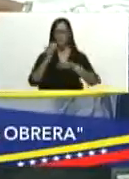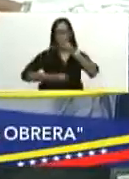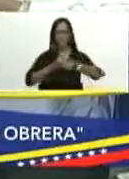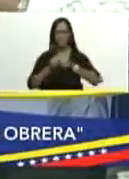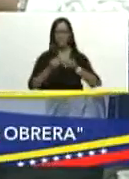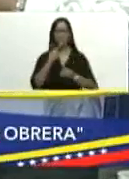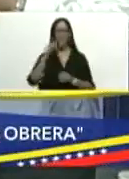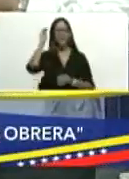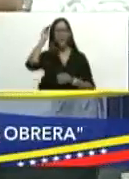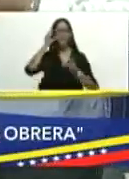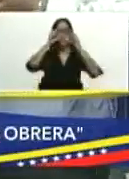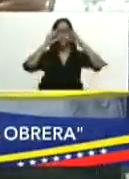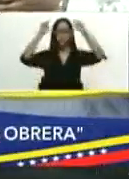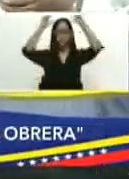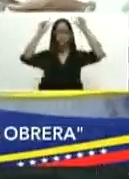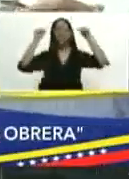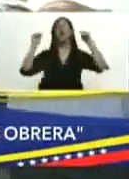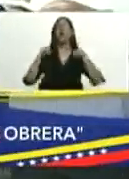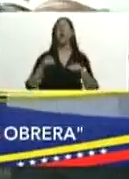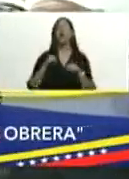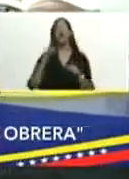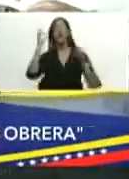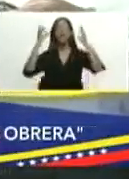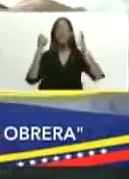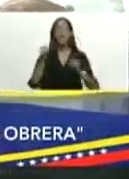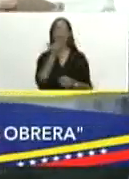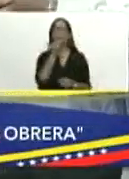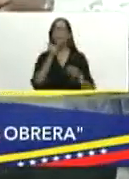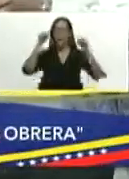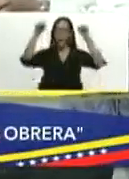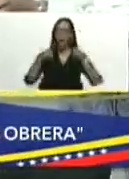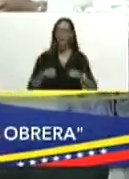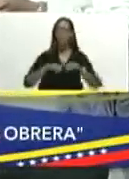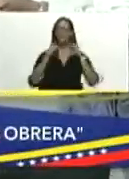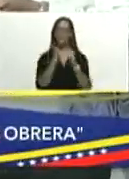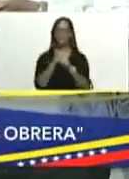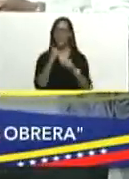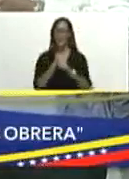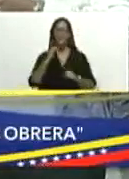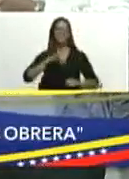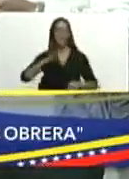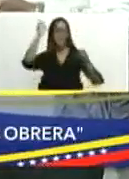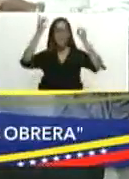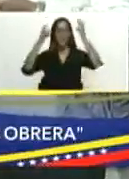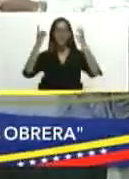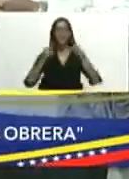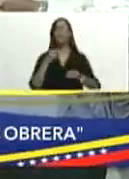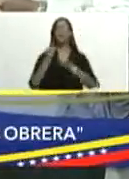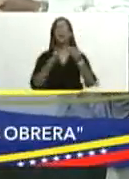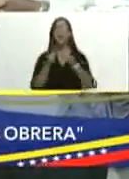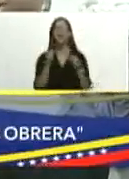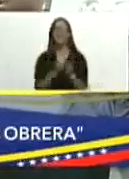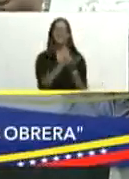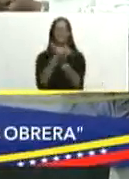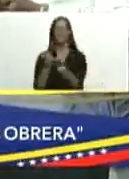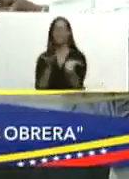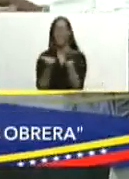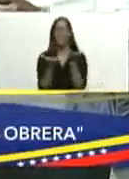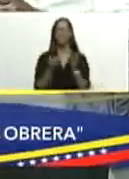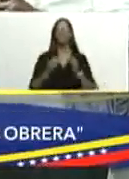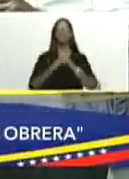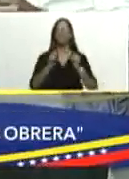Simón Rodríguez o inventamos oramos hoy esta clase Obrera está inventando para generar bienes y servicios y mantener